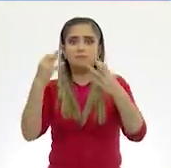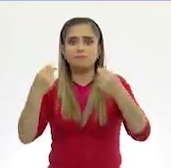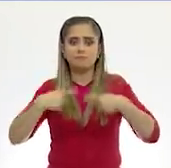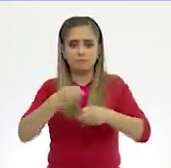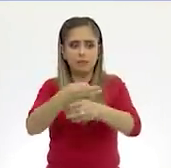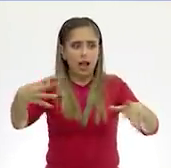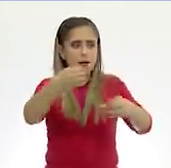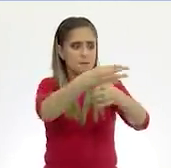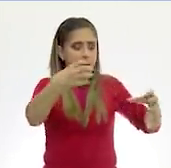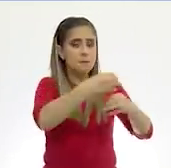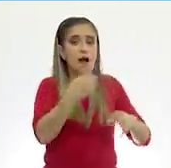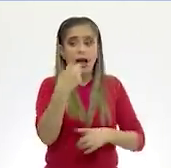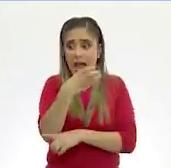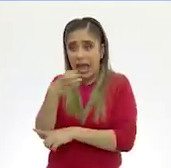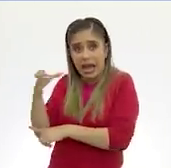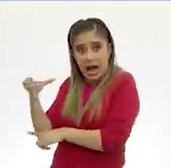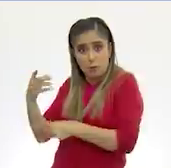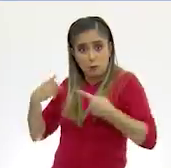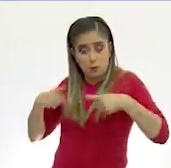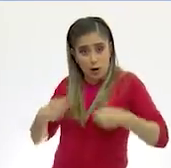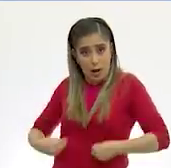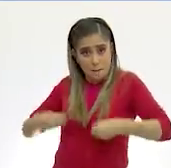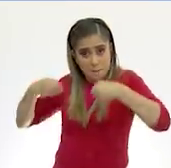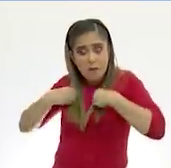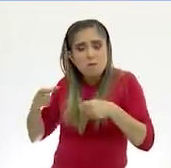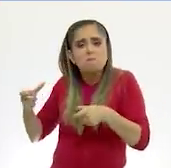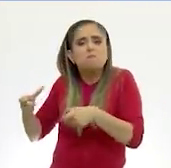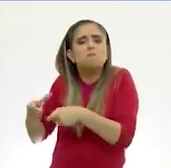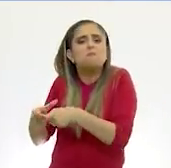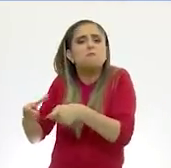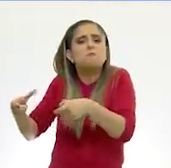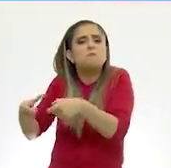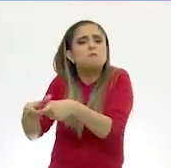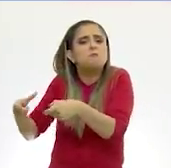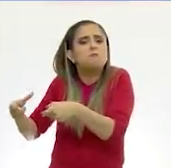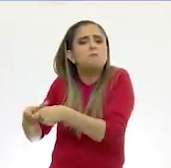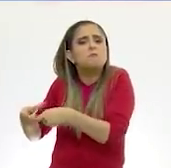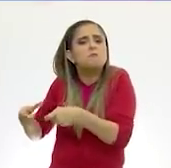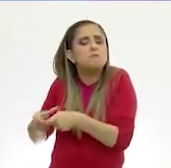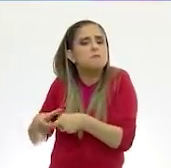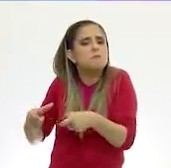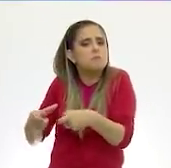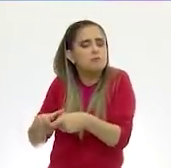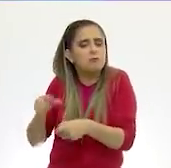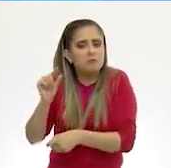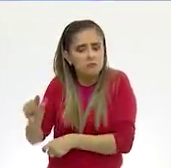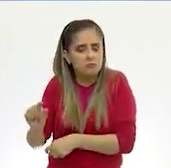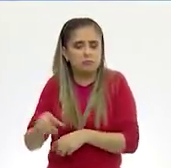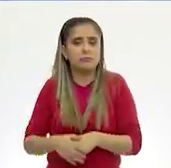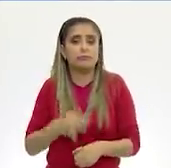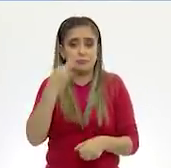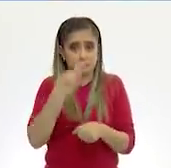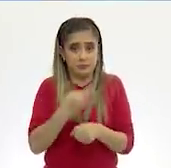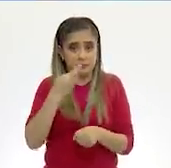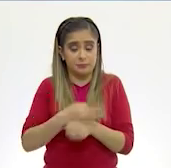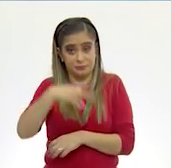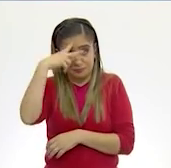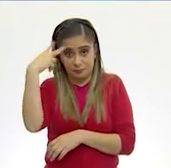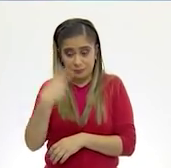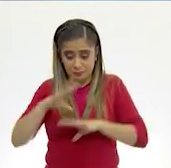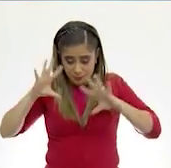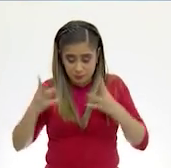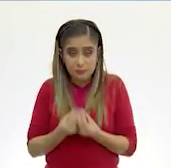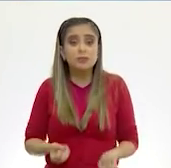las poblaciones rurales, que son las comunidades con menos de 2.500 habitantes. Actualmente en México ya somos